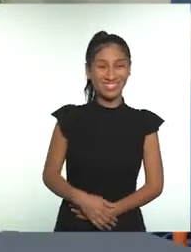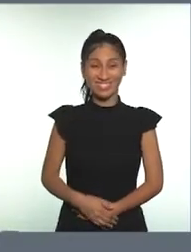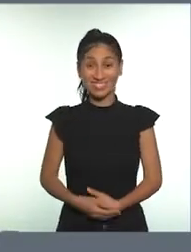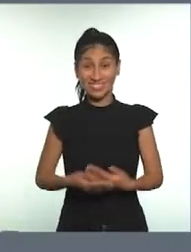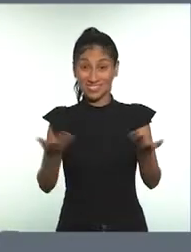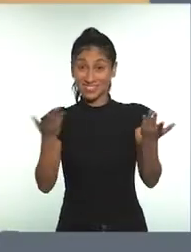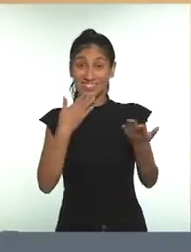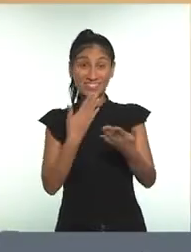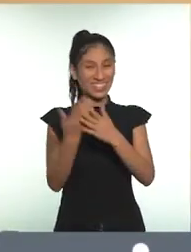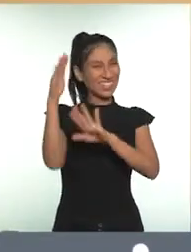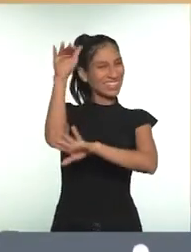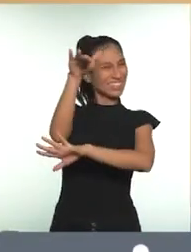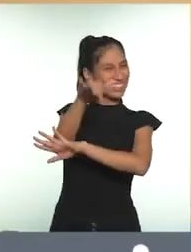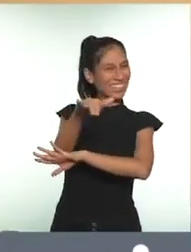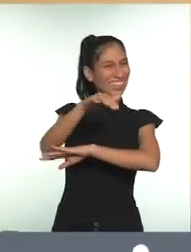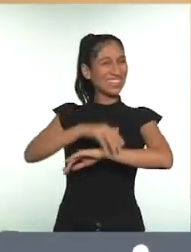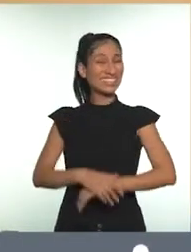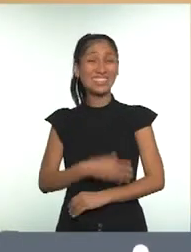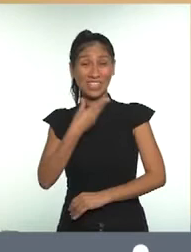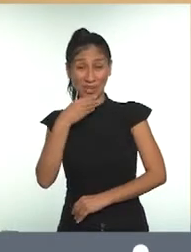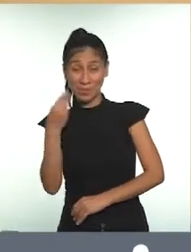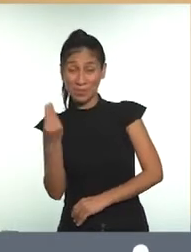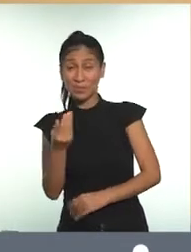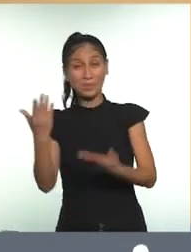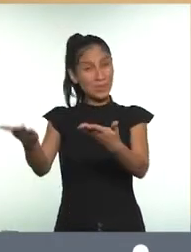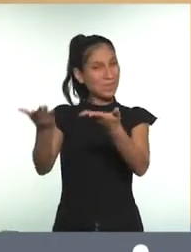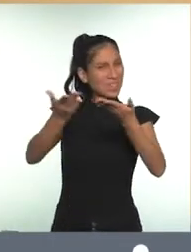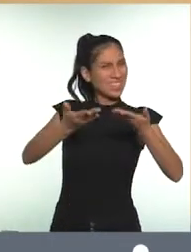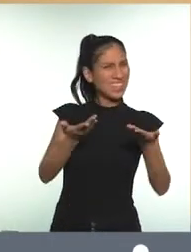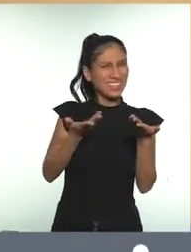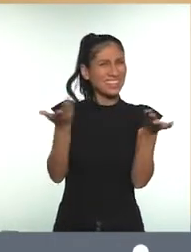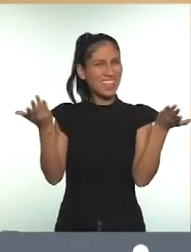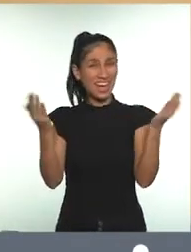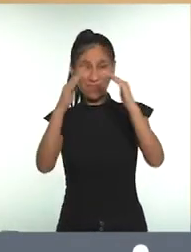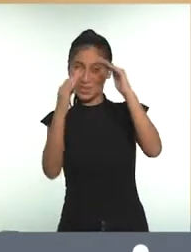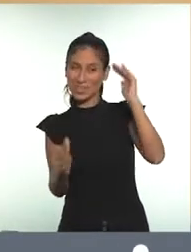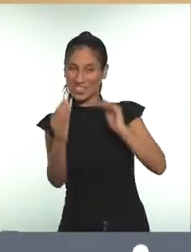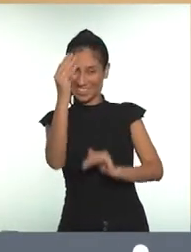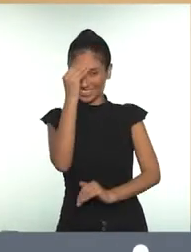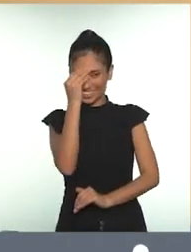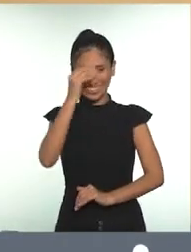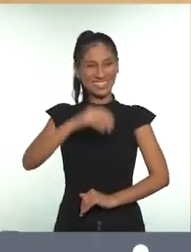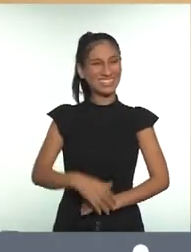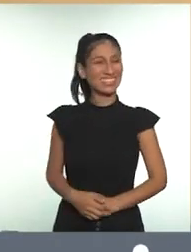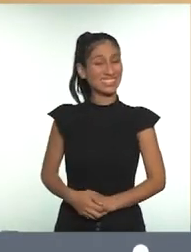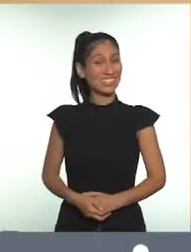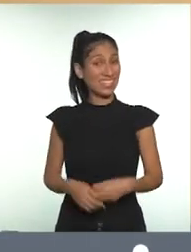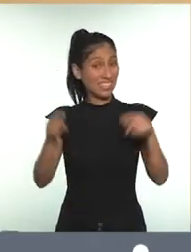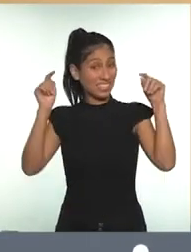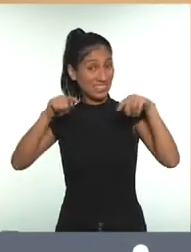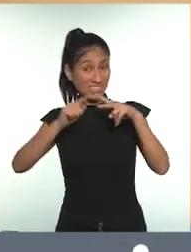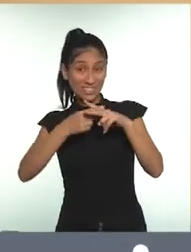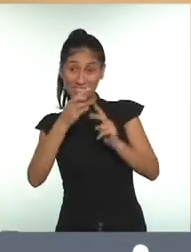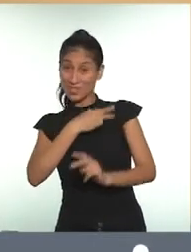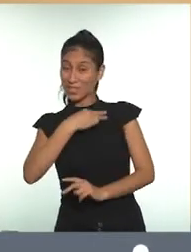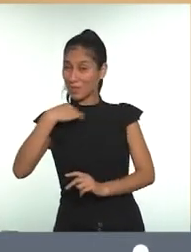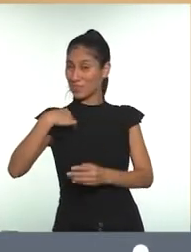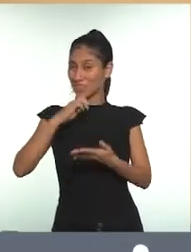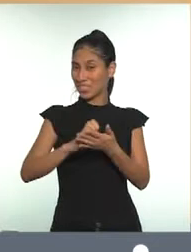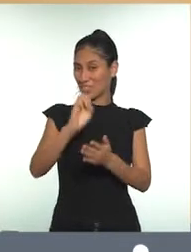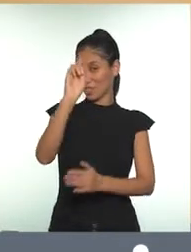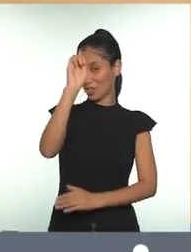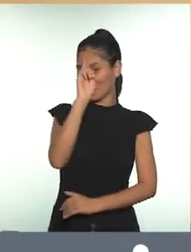¡Hola! Buenas tardes, chicas y chicos. Bienvenidas y bienvenidos a Aprendo en Casa. Esta es